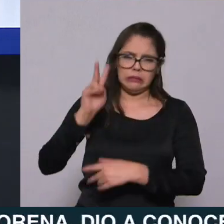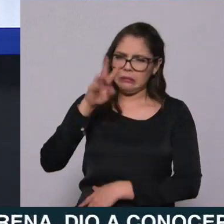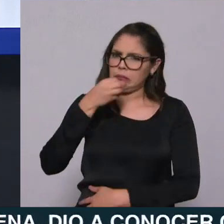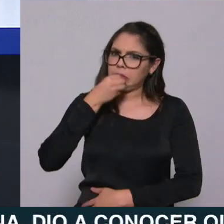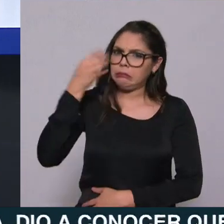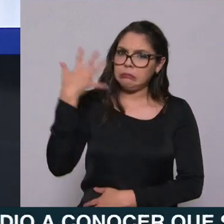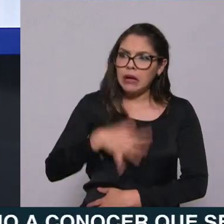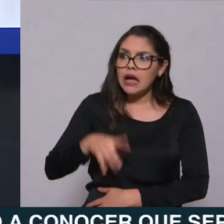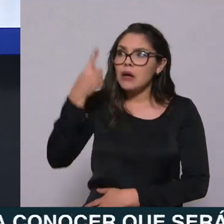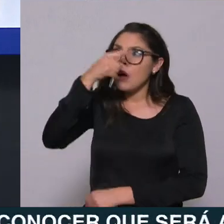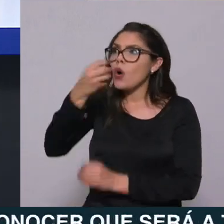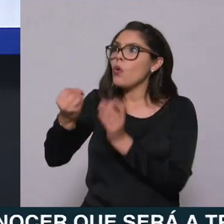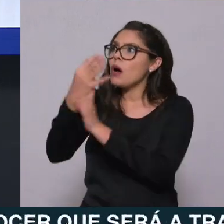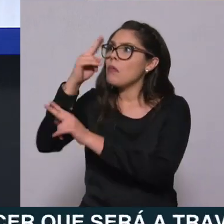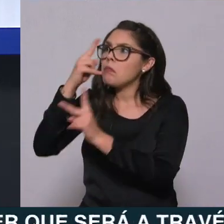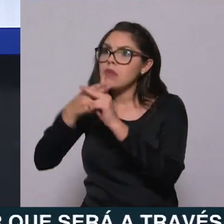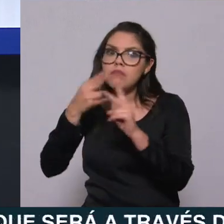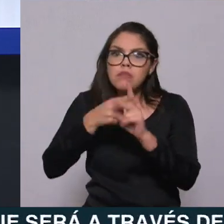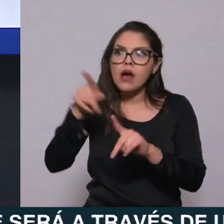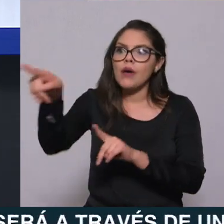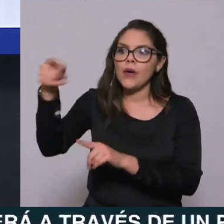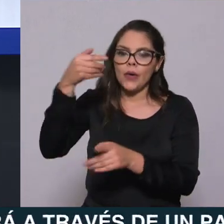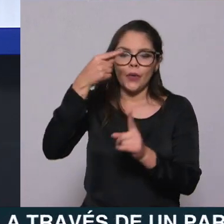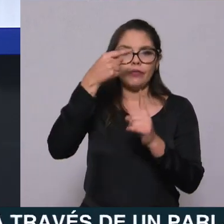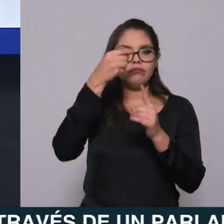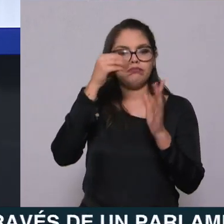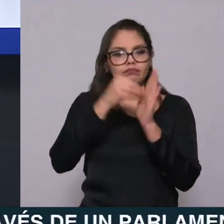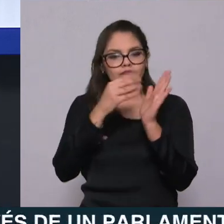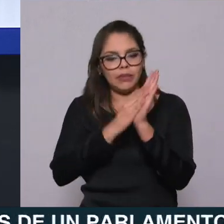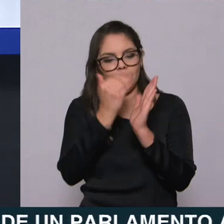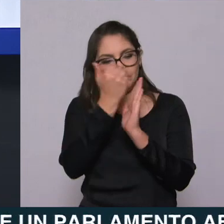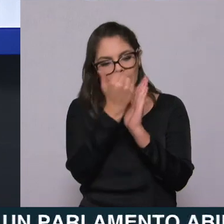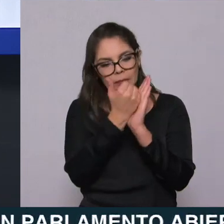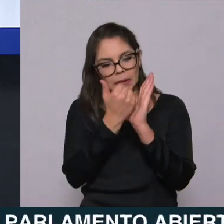hecho el Estado. Claro, y lo hace una ONG. Nuestro reconocimiento